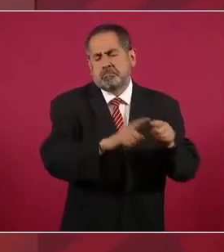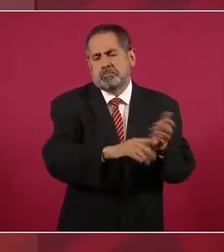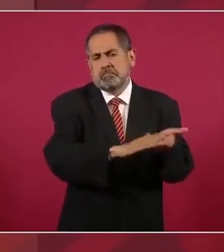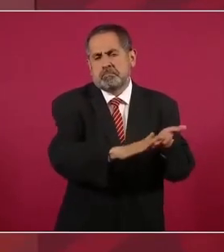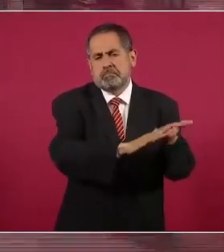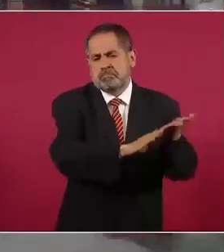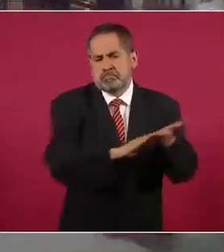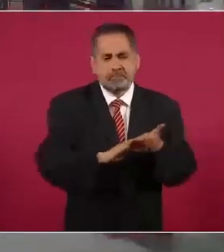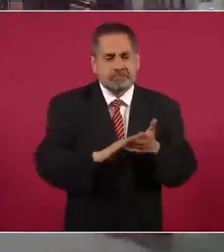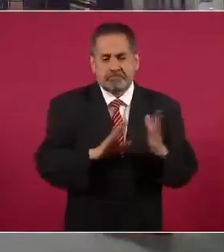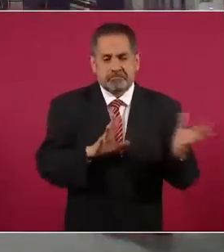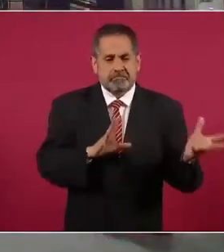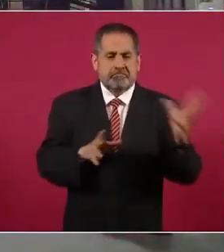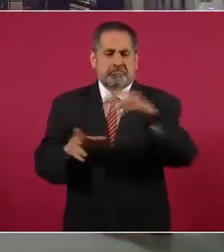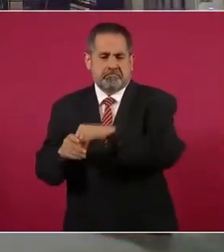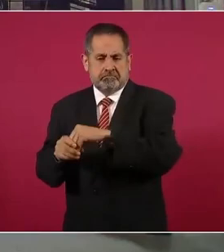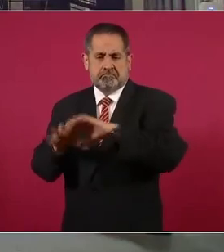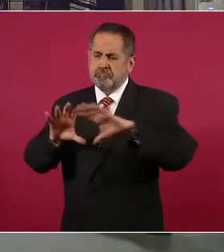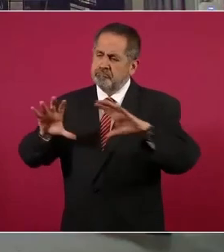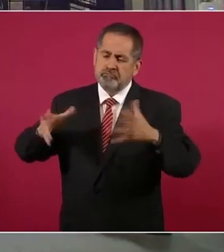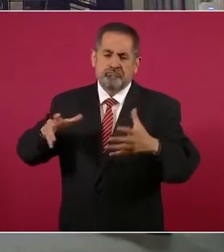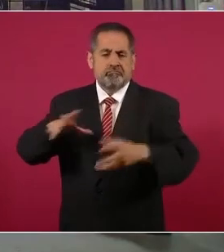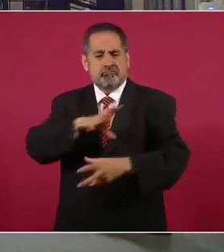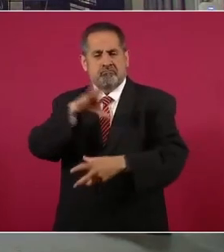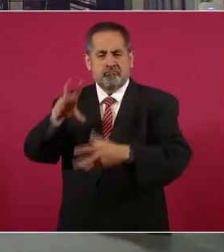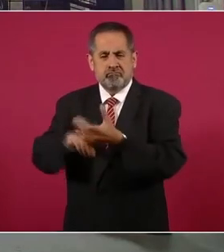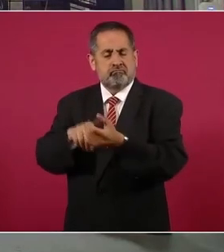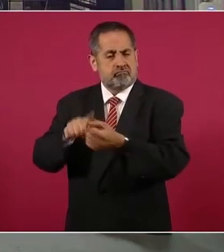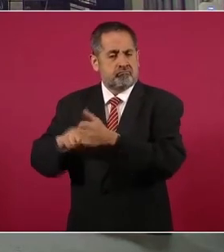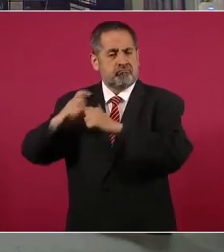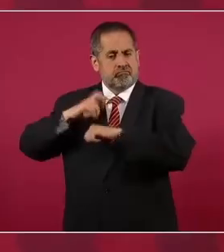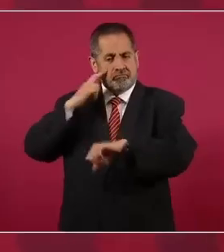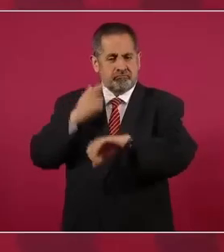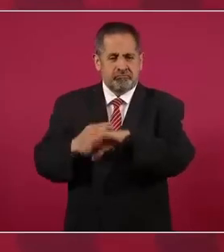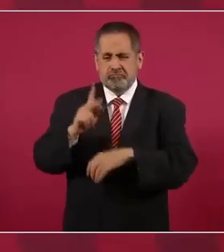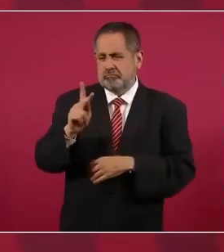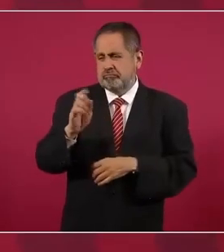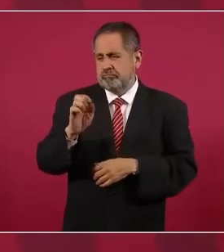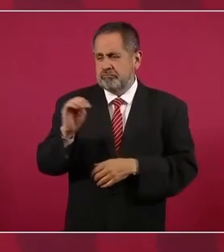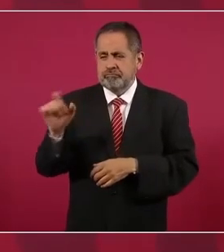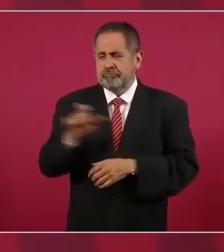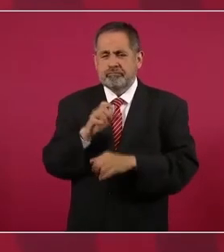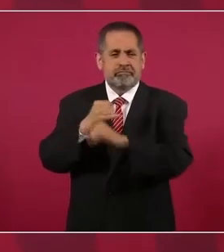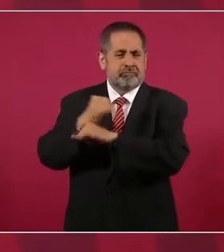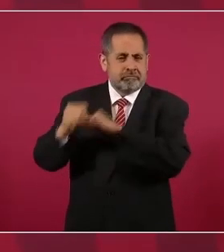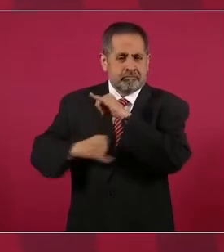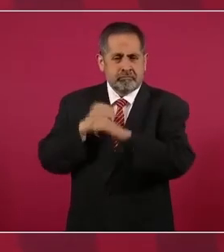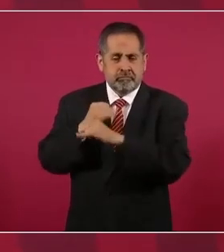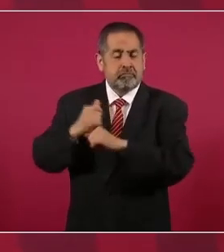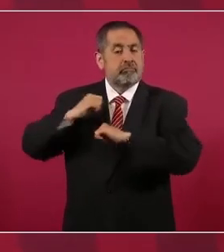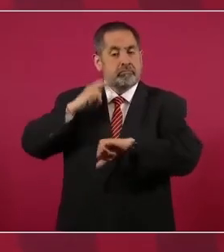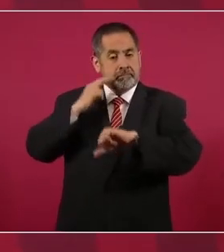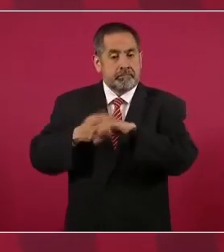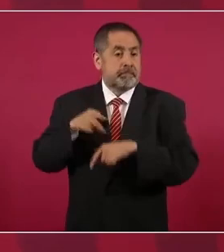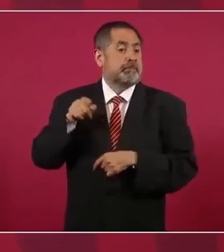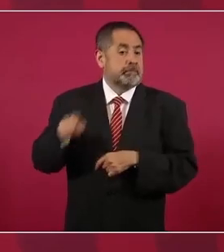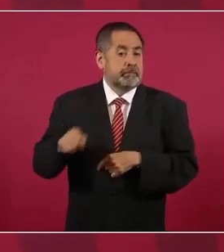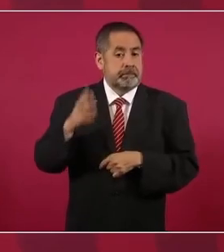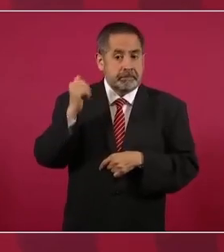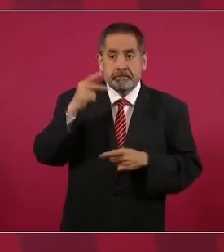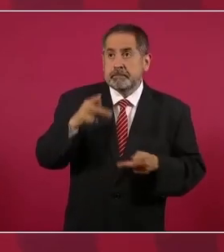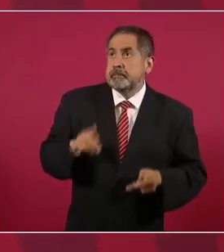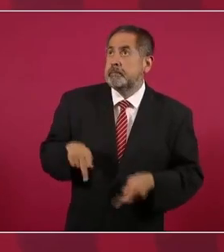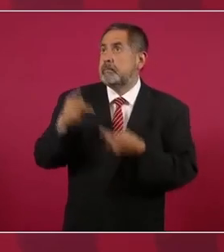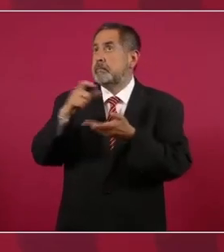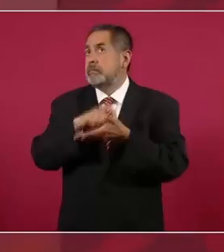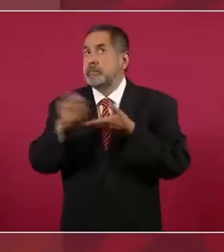y van a terminar por desaparecer, porque ahora Pemex Internacional, que era la encargada de vender y de comprar